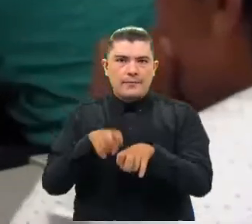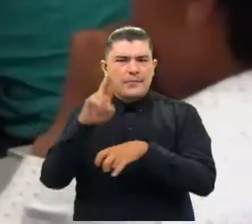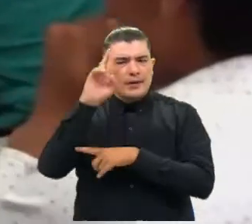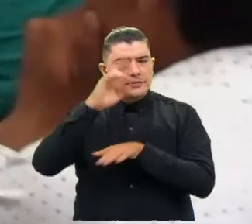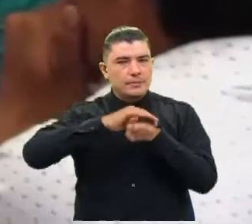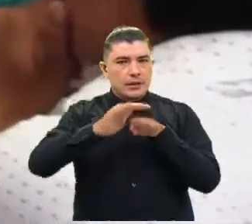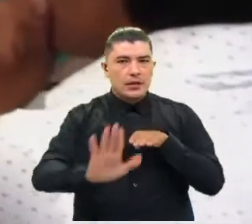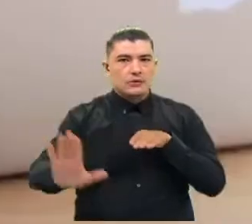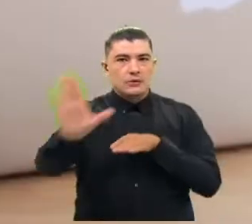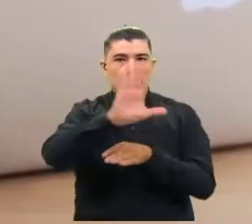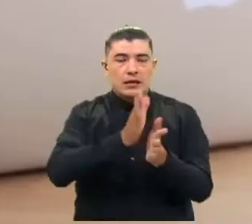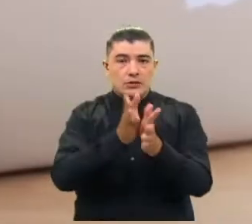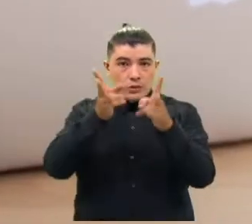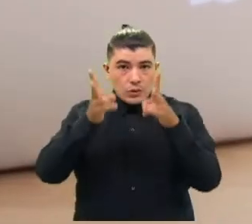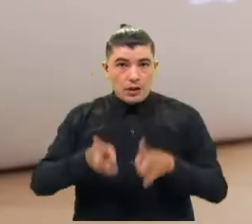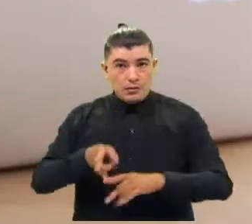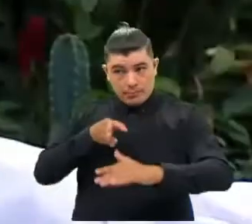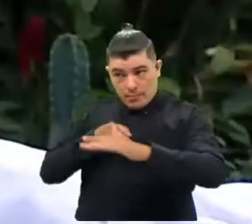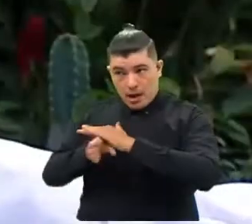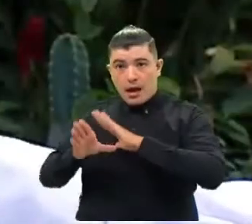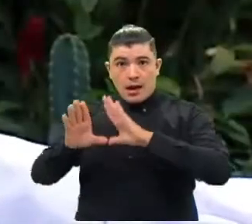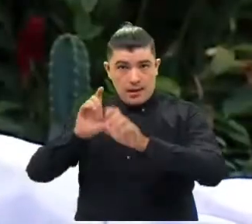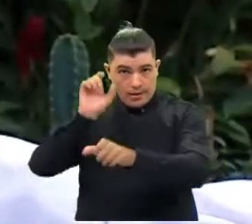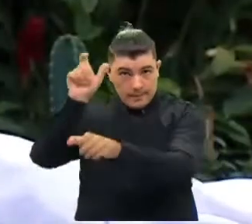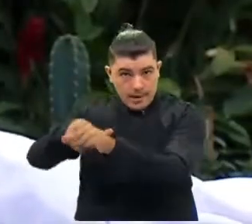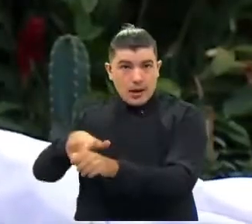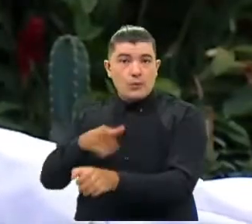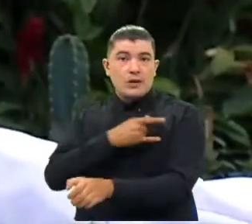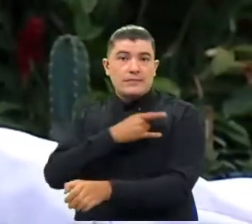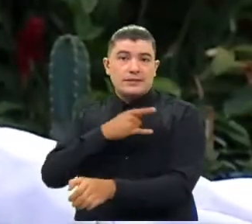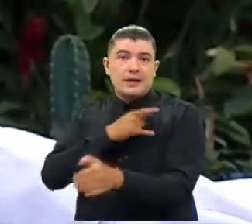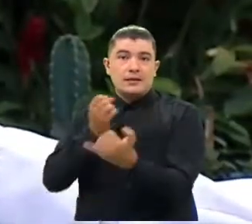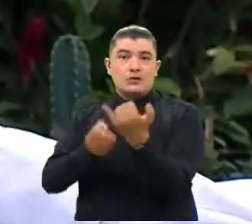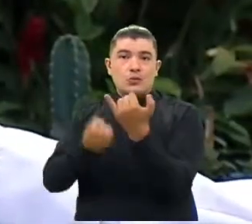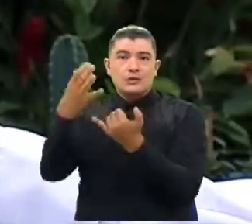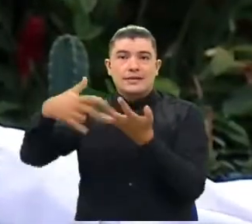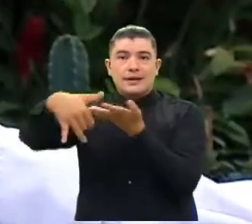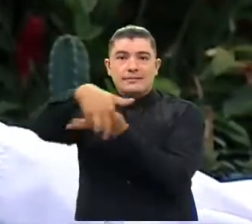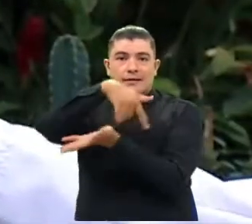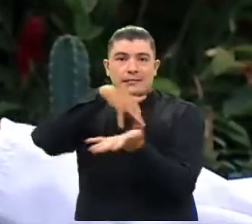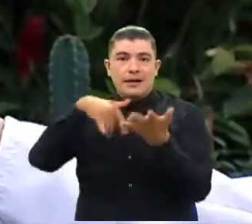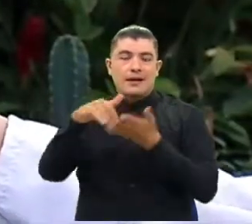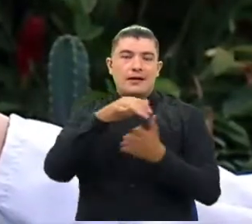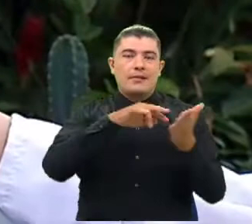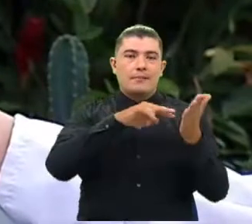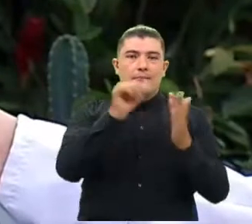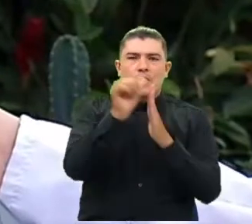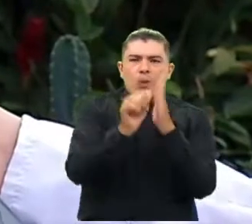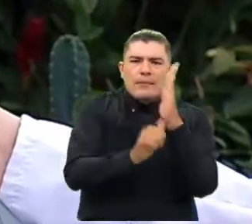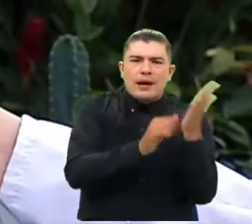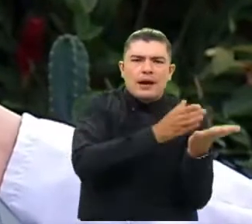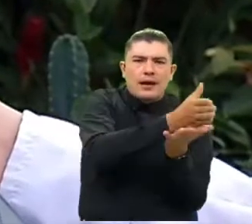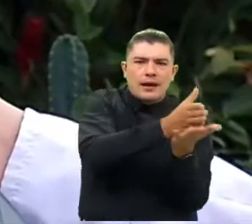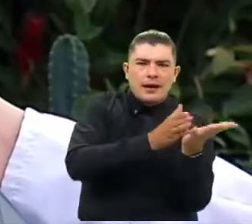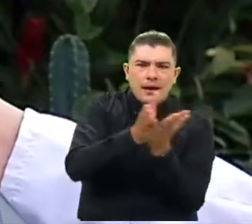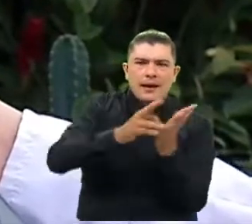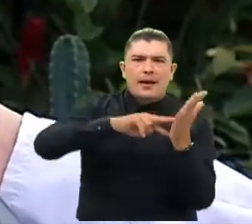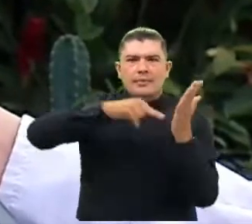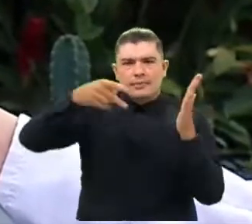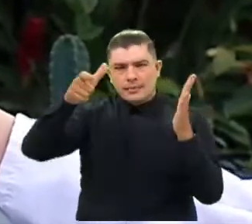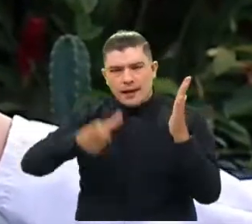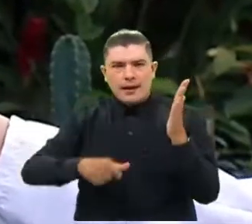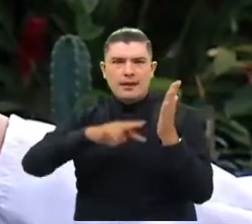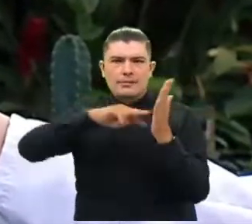comunidad para que estudie en la universidad industrial de santander nuestros programas técnicos tecnológicos y profesionales que se ofrecen en